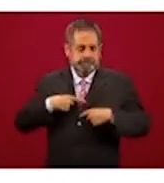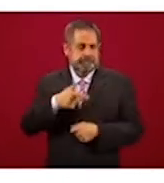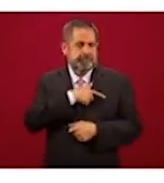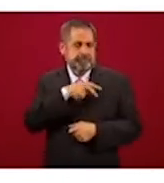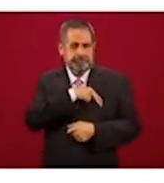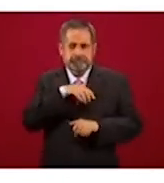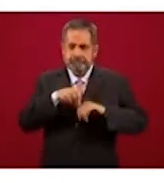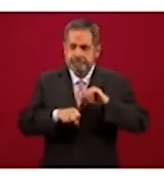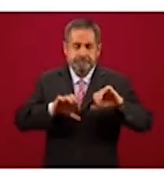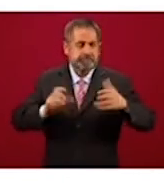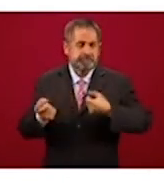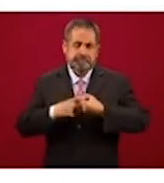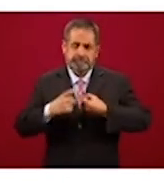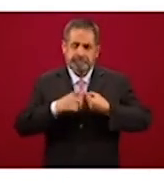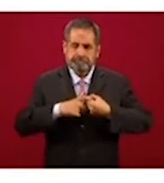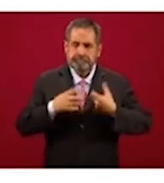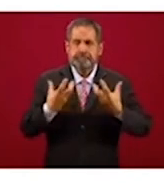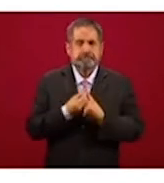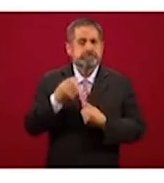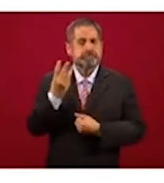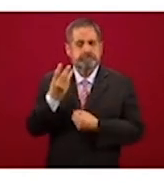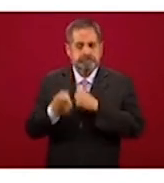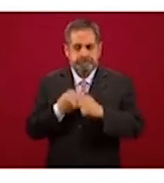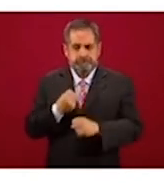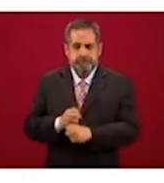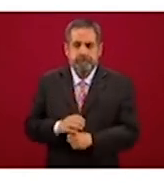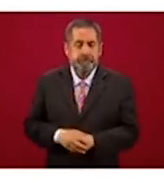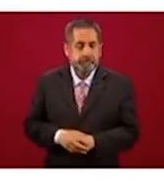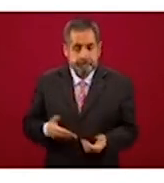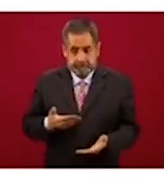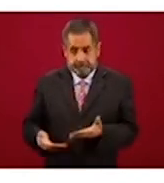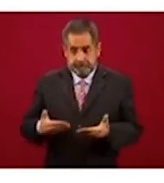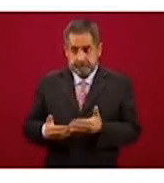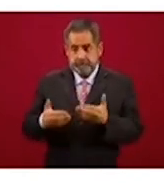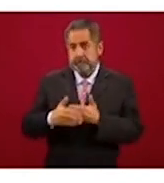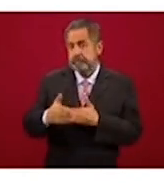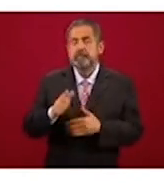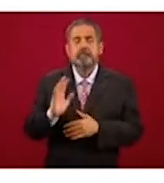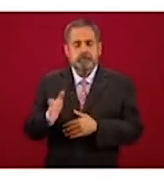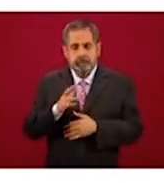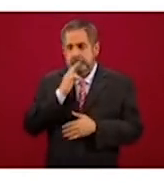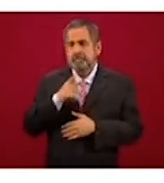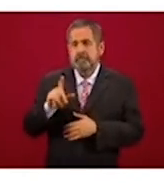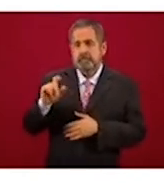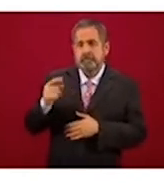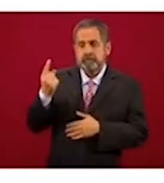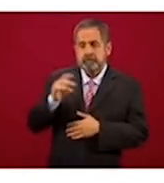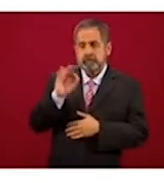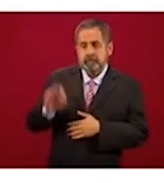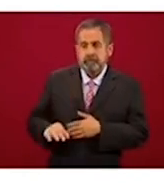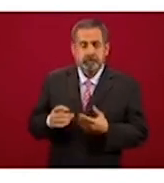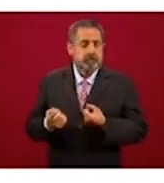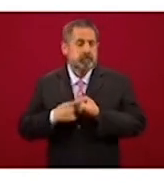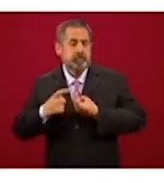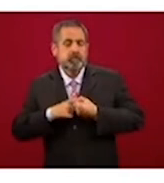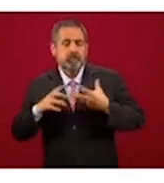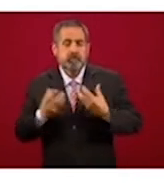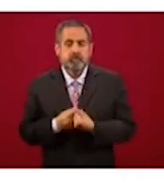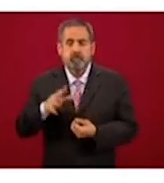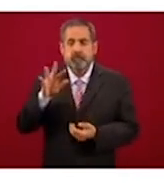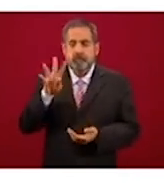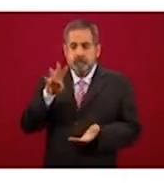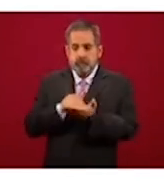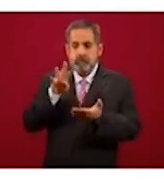años en este año ya llevamos un avance del 21 por ciento decir se han reclutado cuatro mil 451